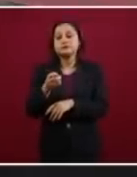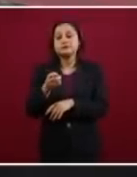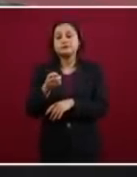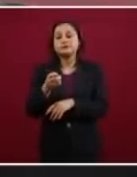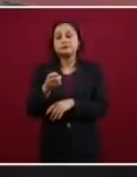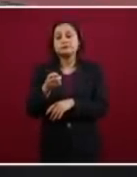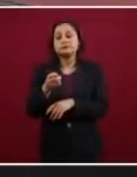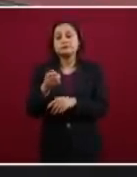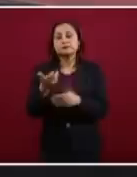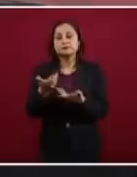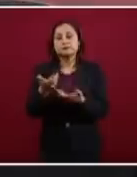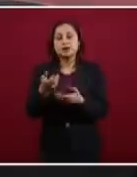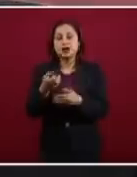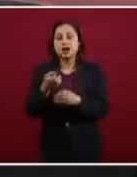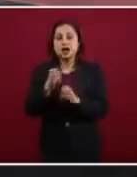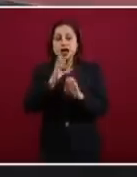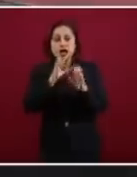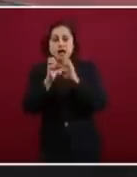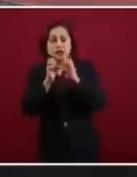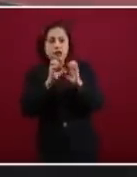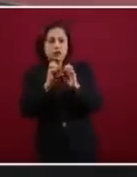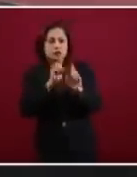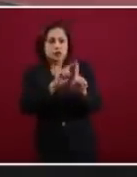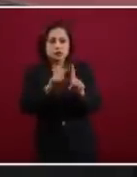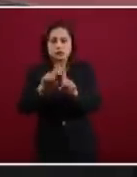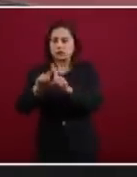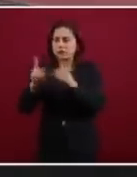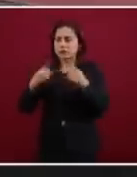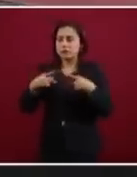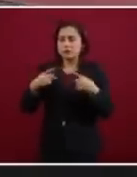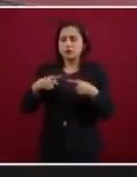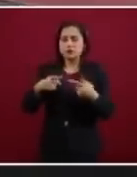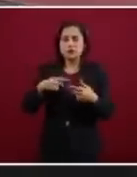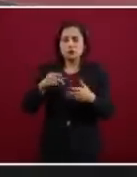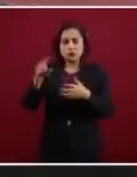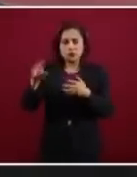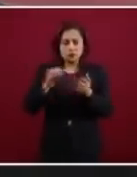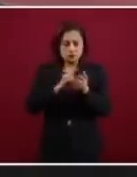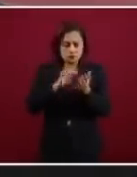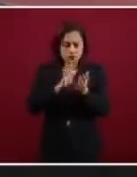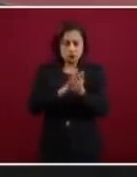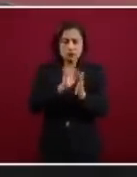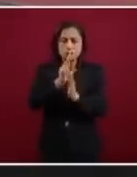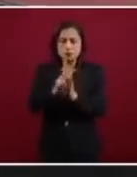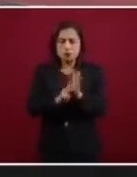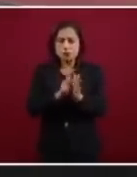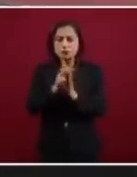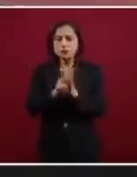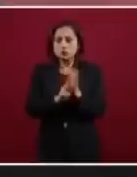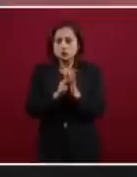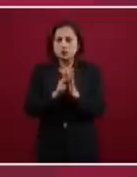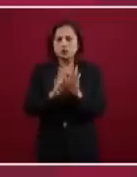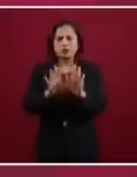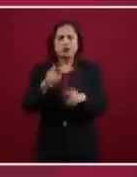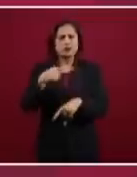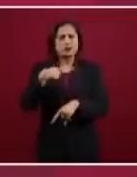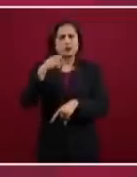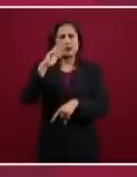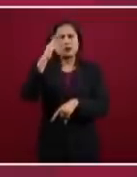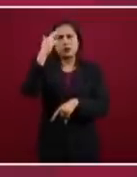entrevistando personajes este que participaron hace poco vi